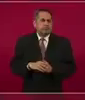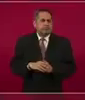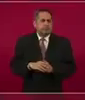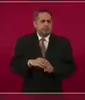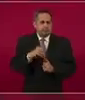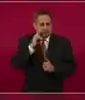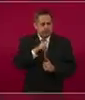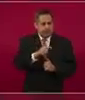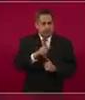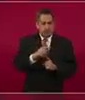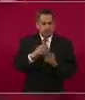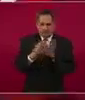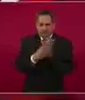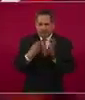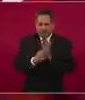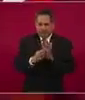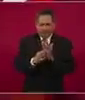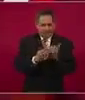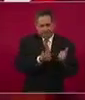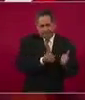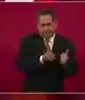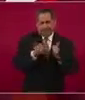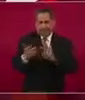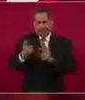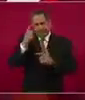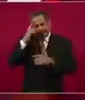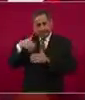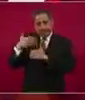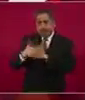a enviar las estructuras para el libramiento.